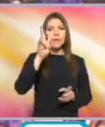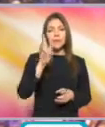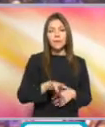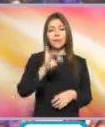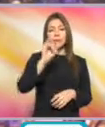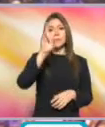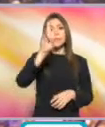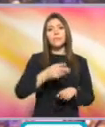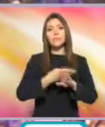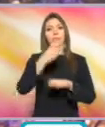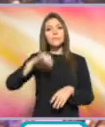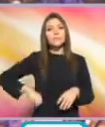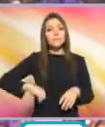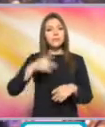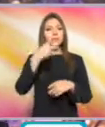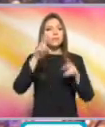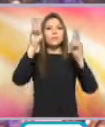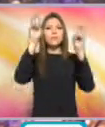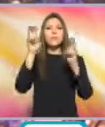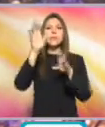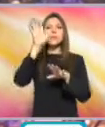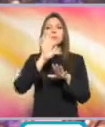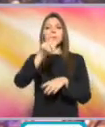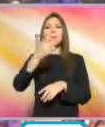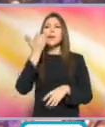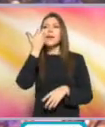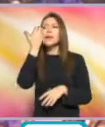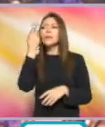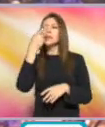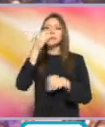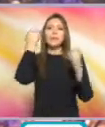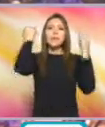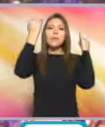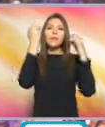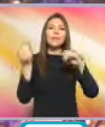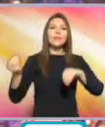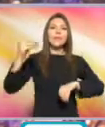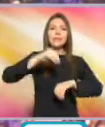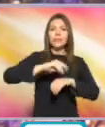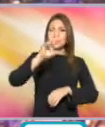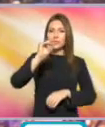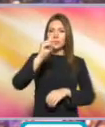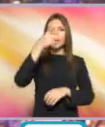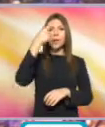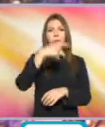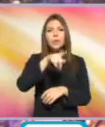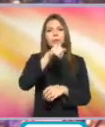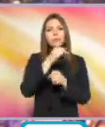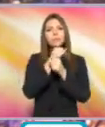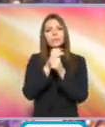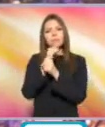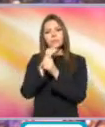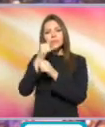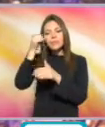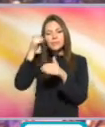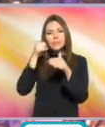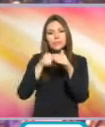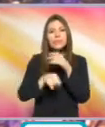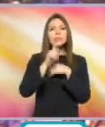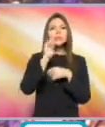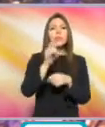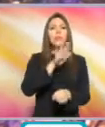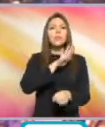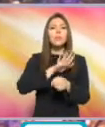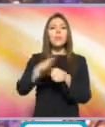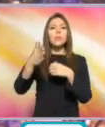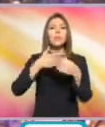que saco temas, pareciera que de la manga, a ver qué... Sí. La verdad sí, escarbo un poco en lo que está en la moda de la sexualidad.